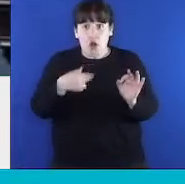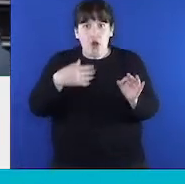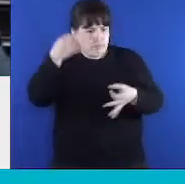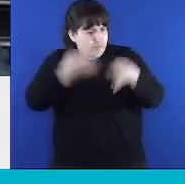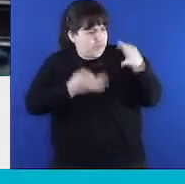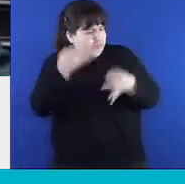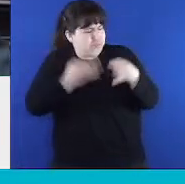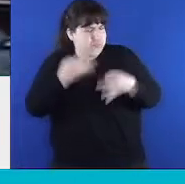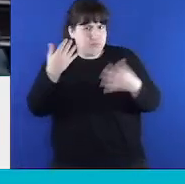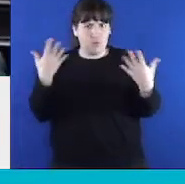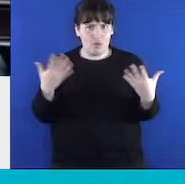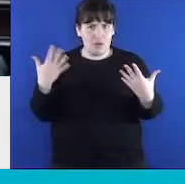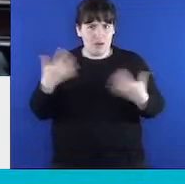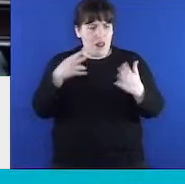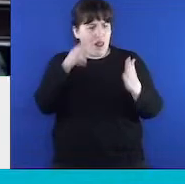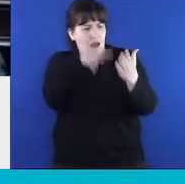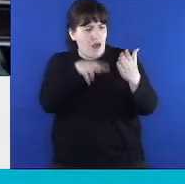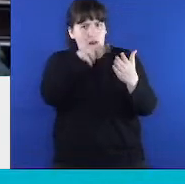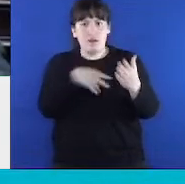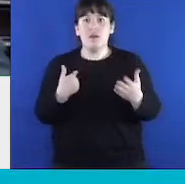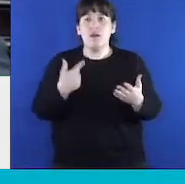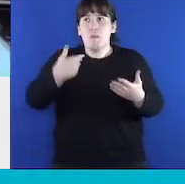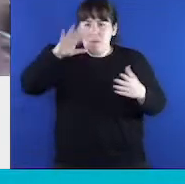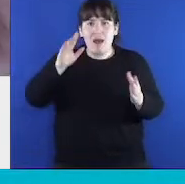hasta podríamos aceptar